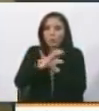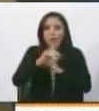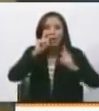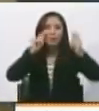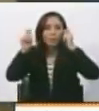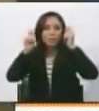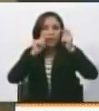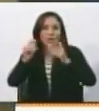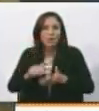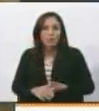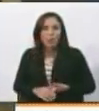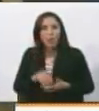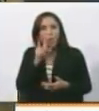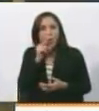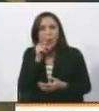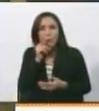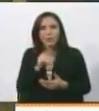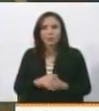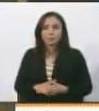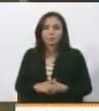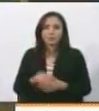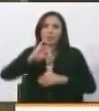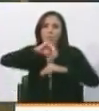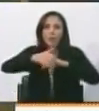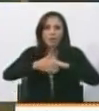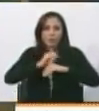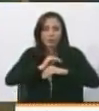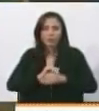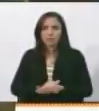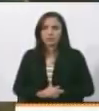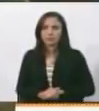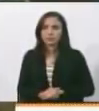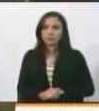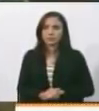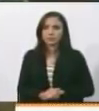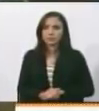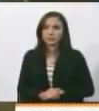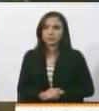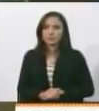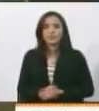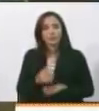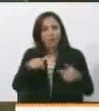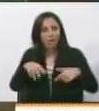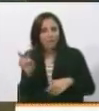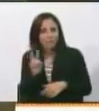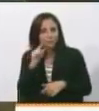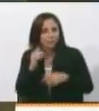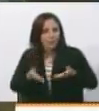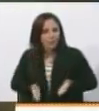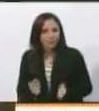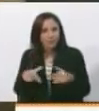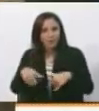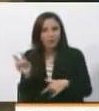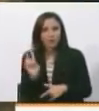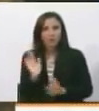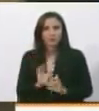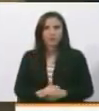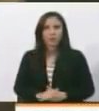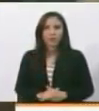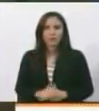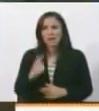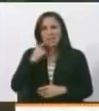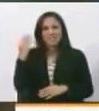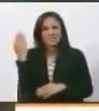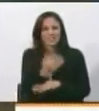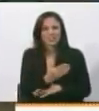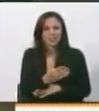turístico, compañero Jorge Rodríguez. No, son venezolanos, venezolanas que ellos están sancionando.